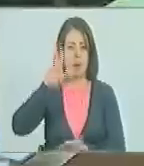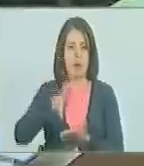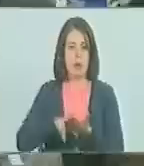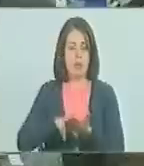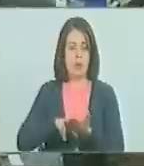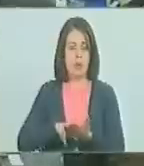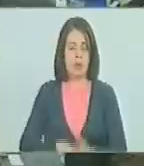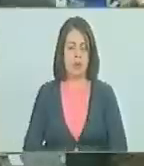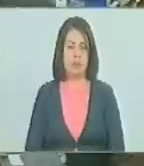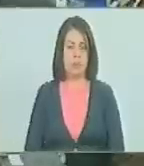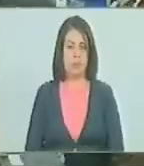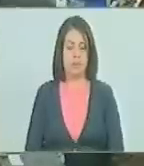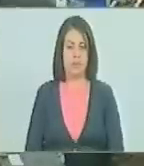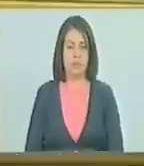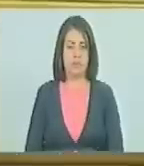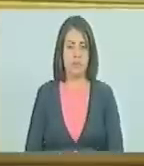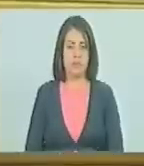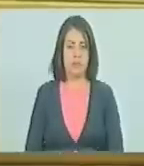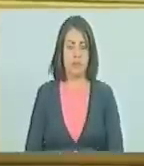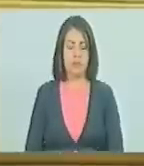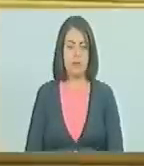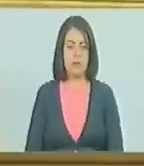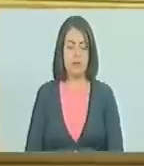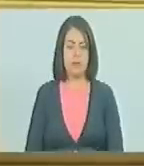Queda aprobado.